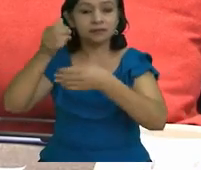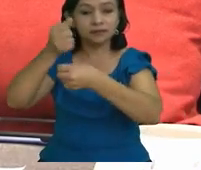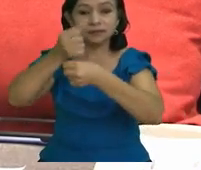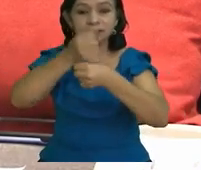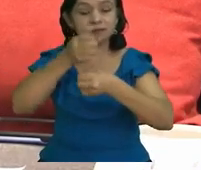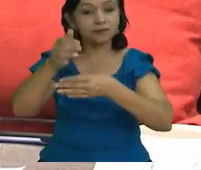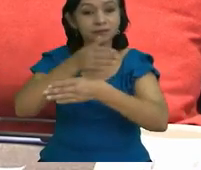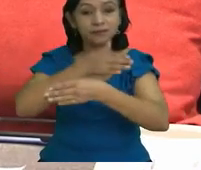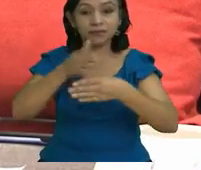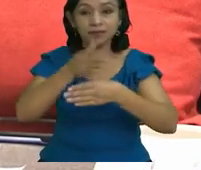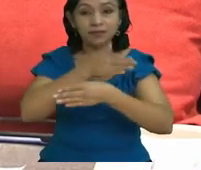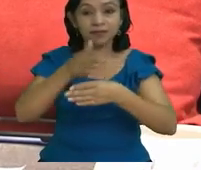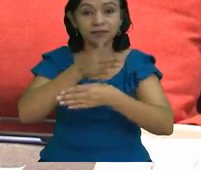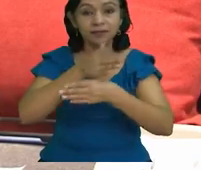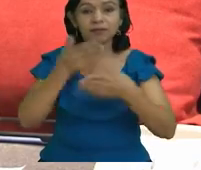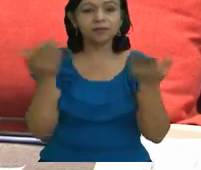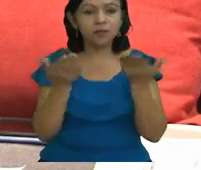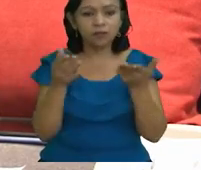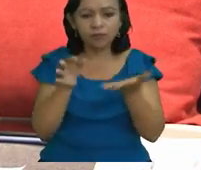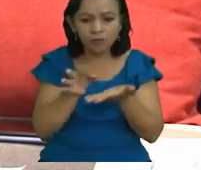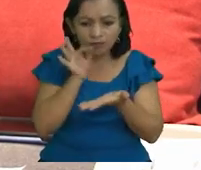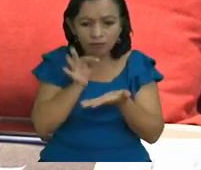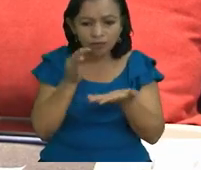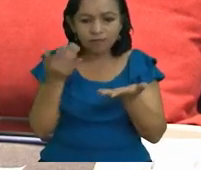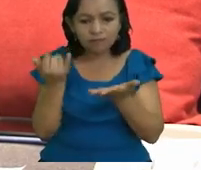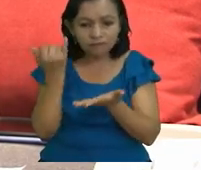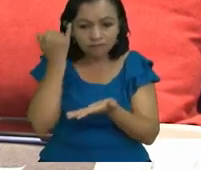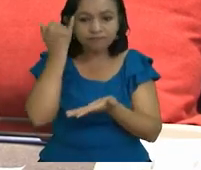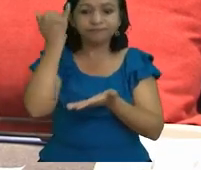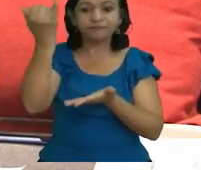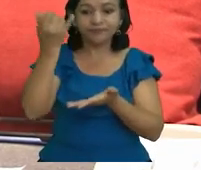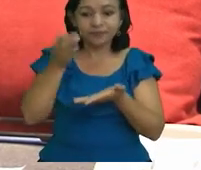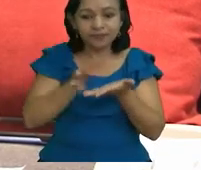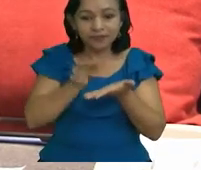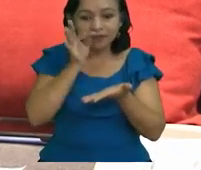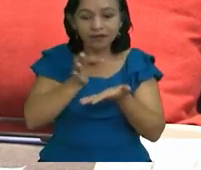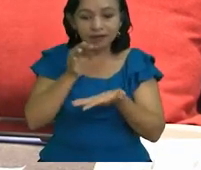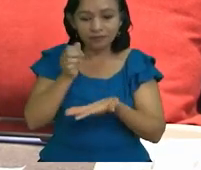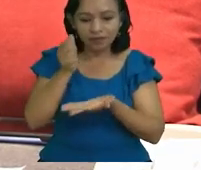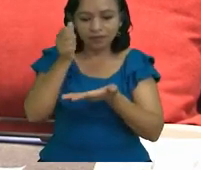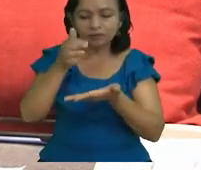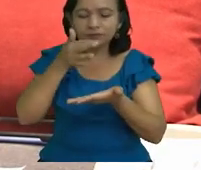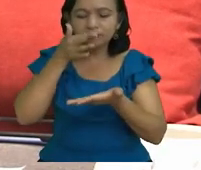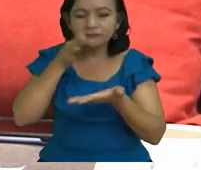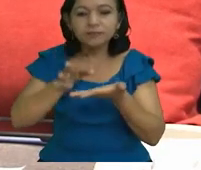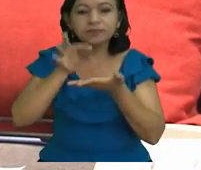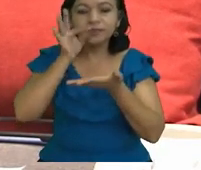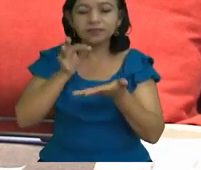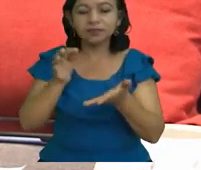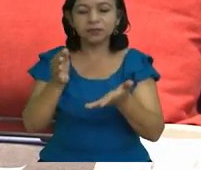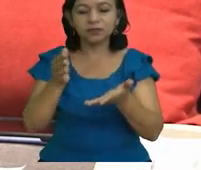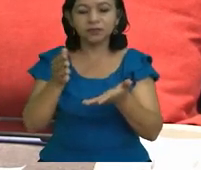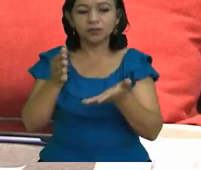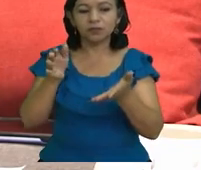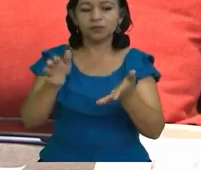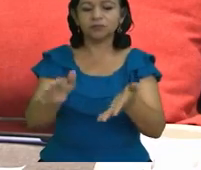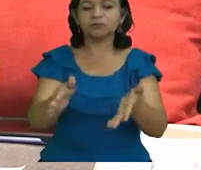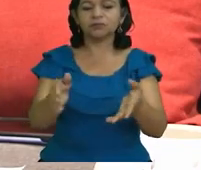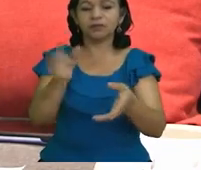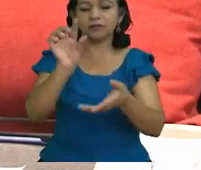diferentes niveles de procesamiento, las innovaciones que ha hecho el productor, no solamente del tostado